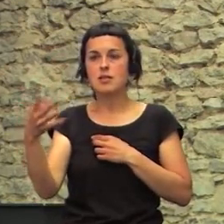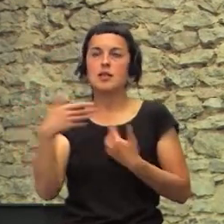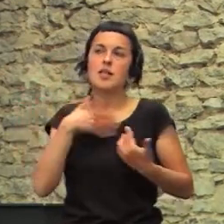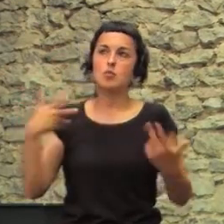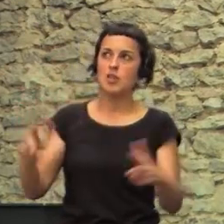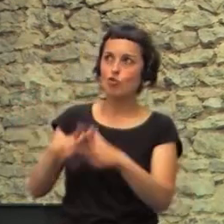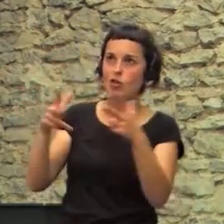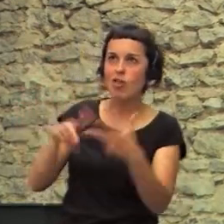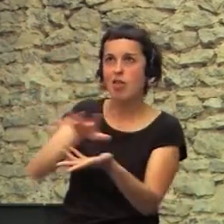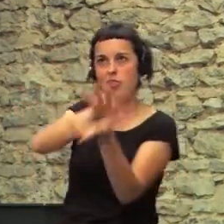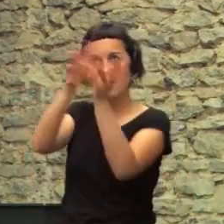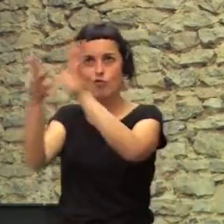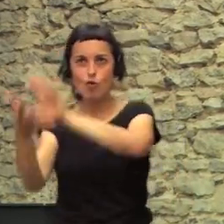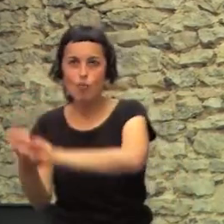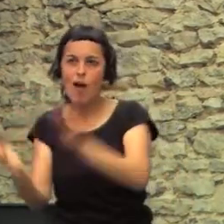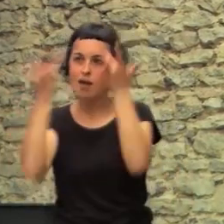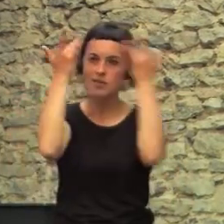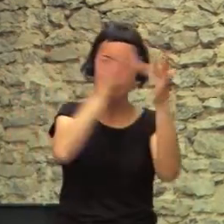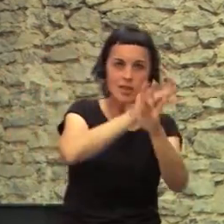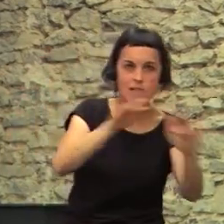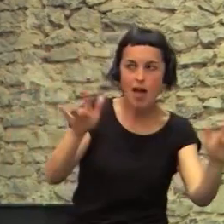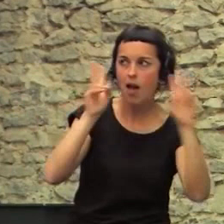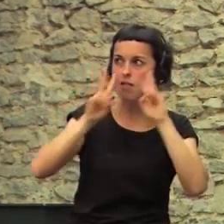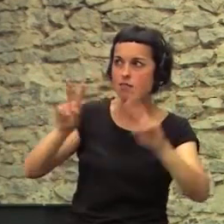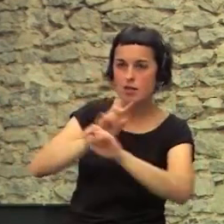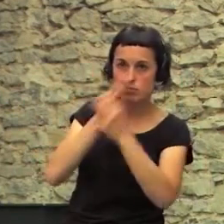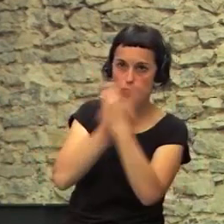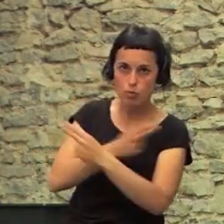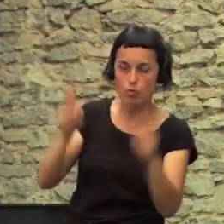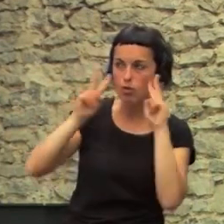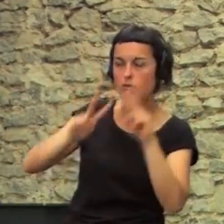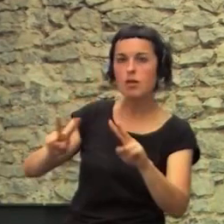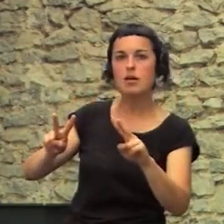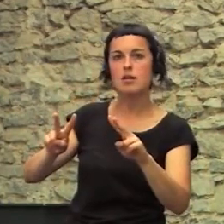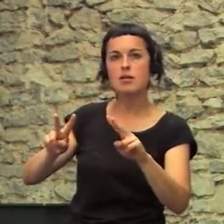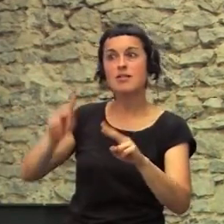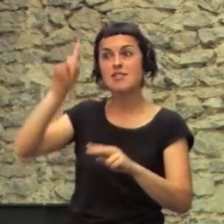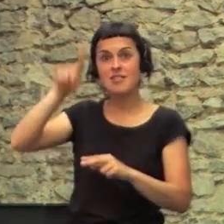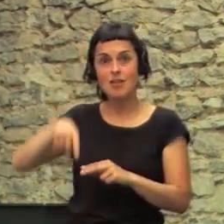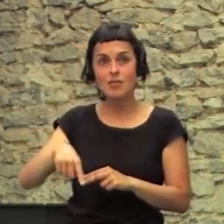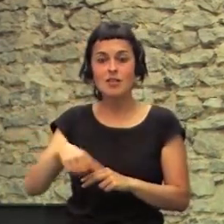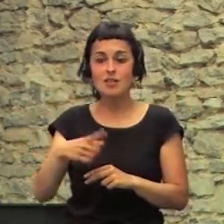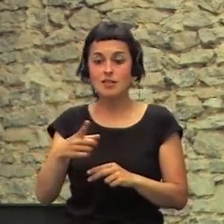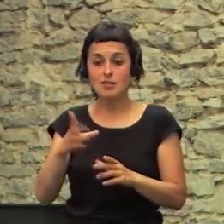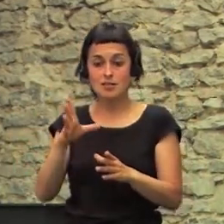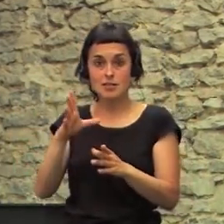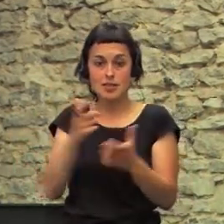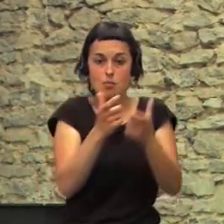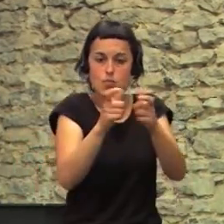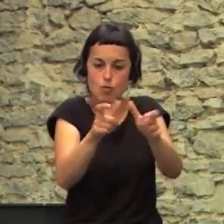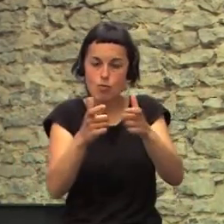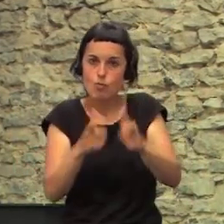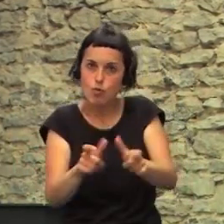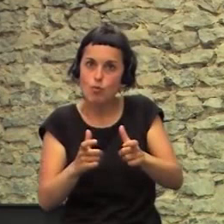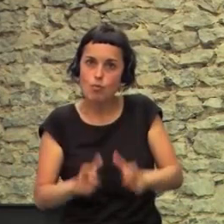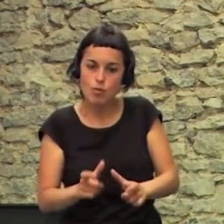la sociedad y sensibilizar y visibilizar, tenemos que ayudar a las personas que están dentro de las categorías que creemos